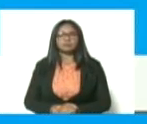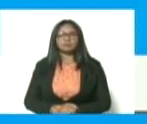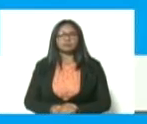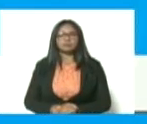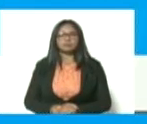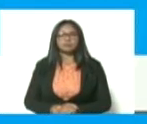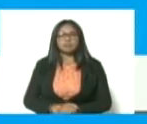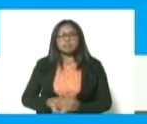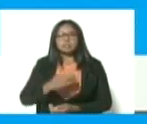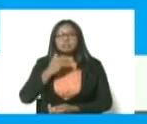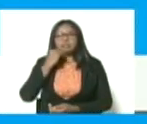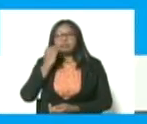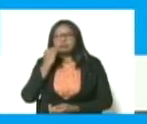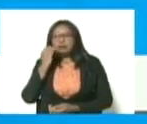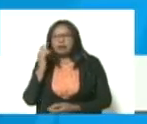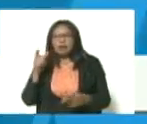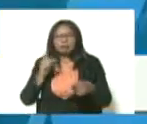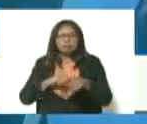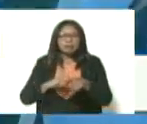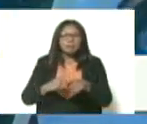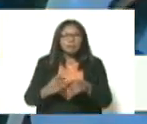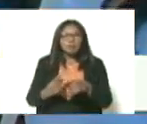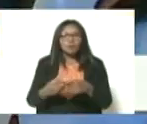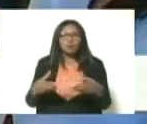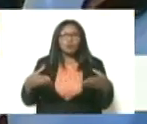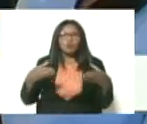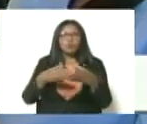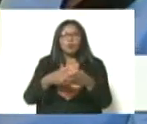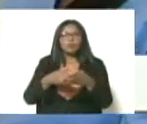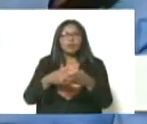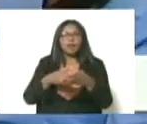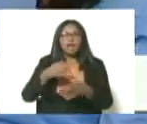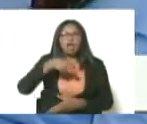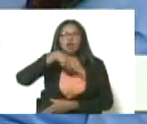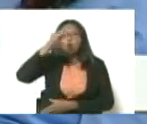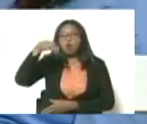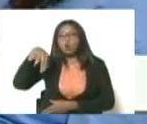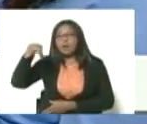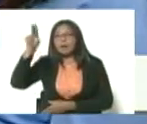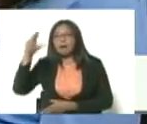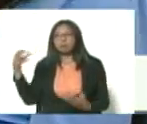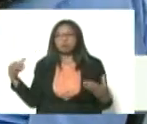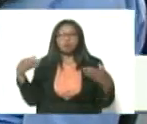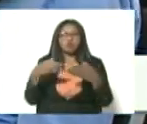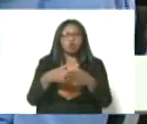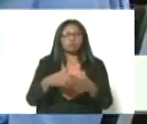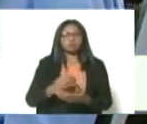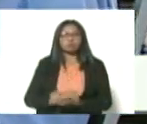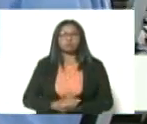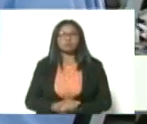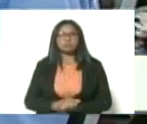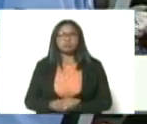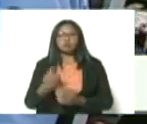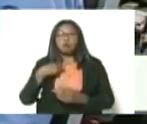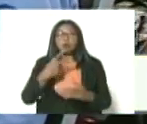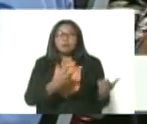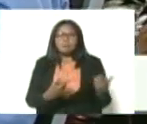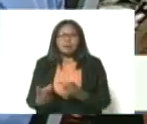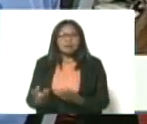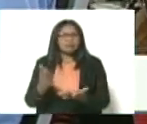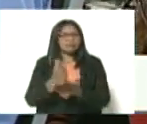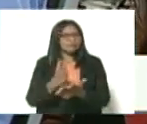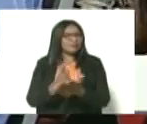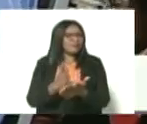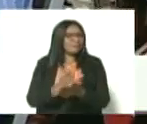Recientemente estuvieron aquí la Comisión de Noruega, me reuní con ellos, le di la bienvenida, siempre